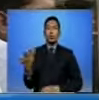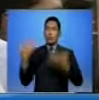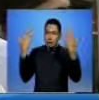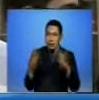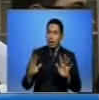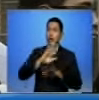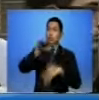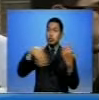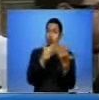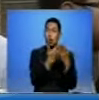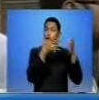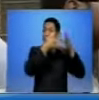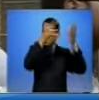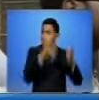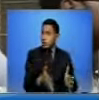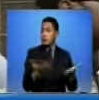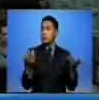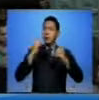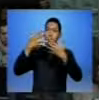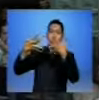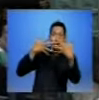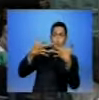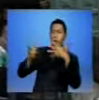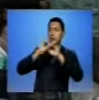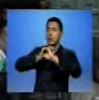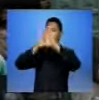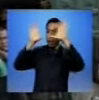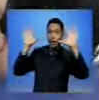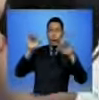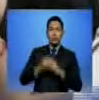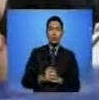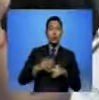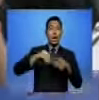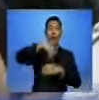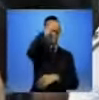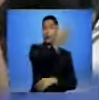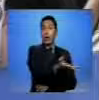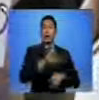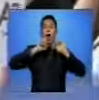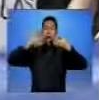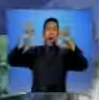a nosotros los estudiantes que hay transparencia. Afuera, las manifestaciones